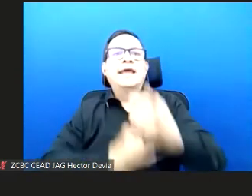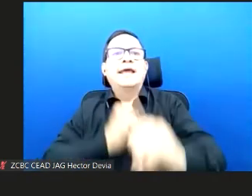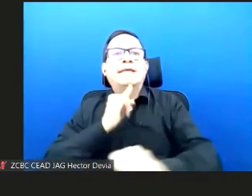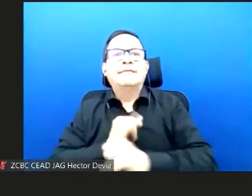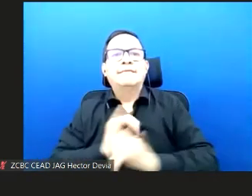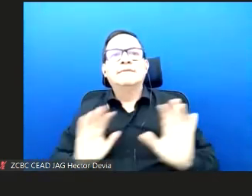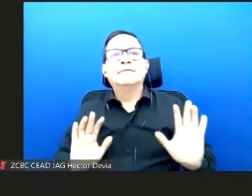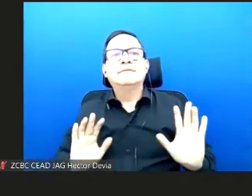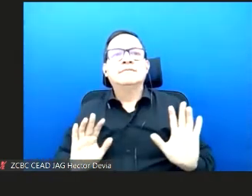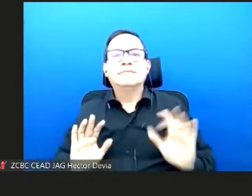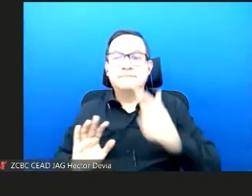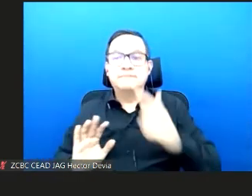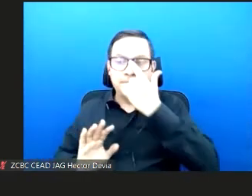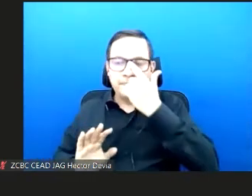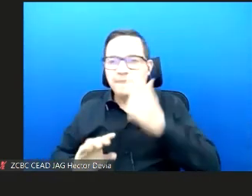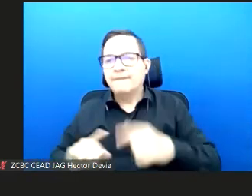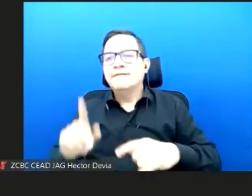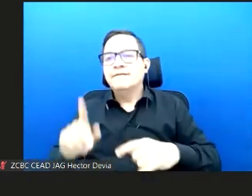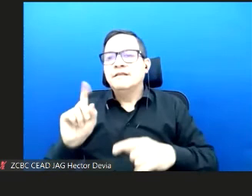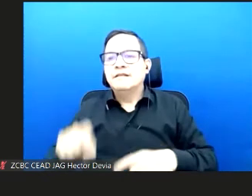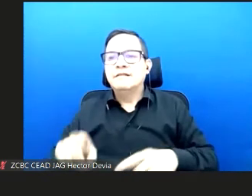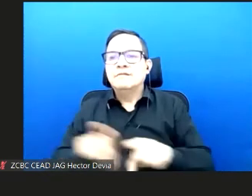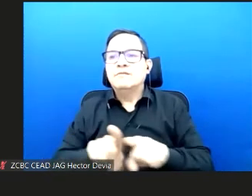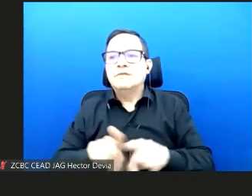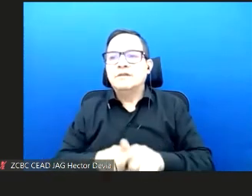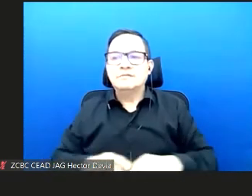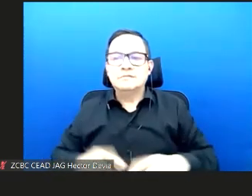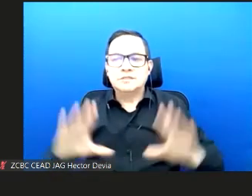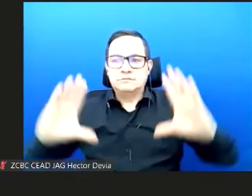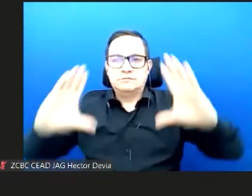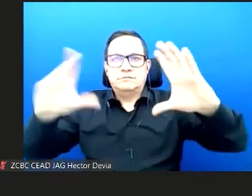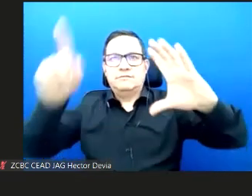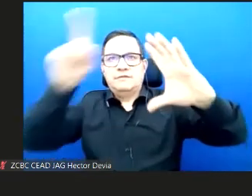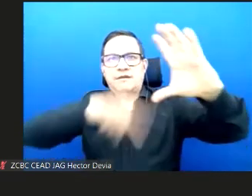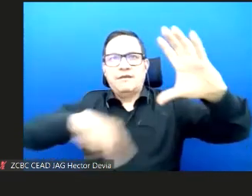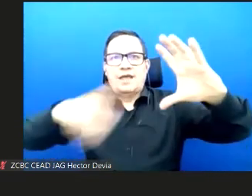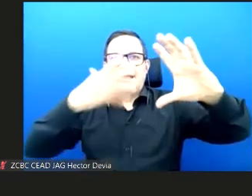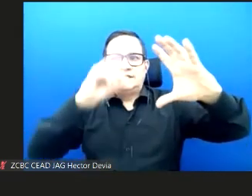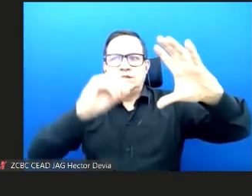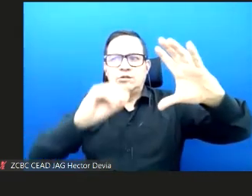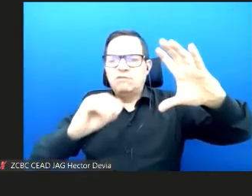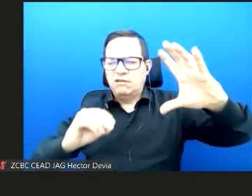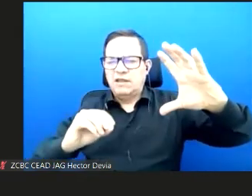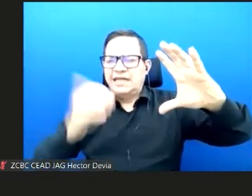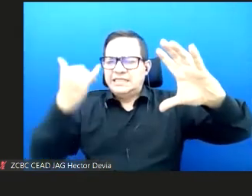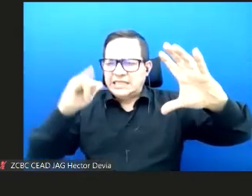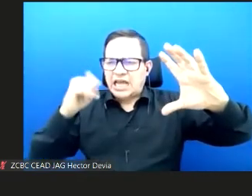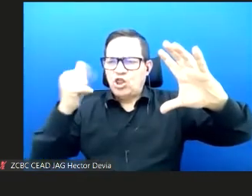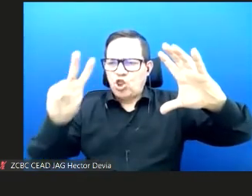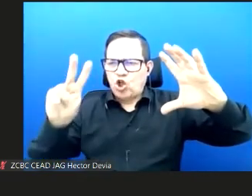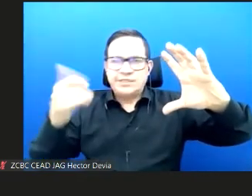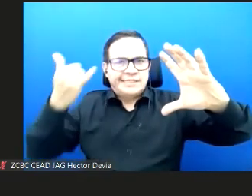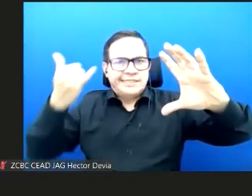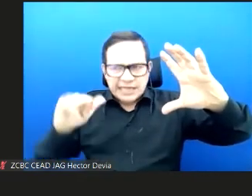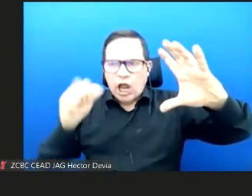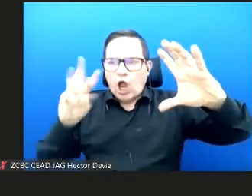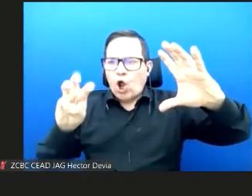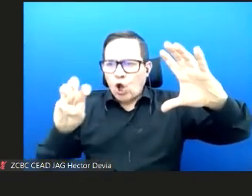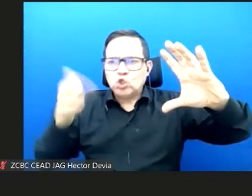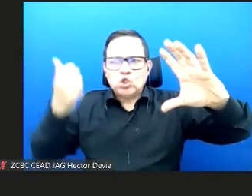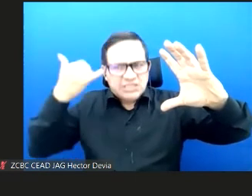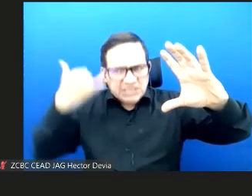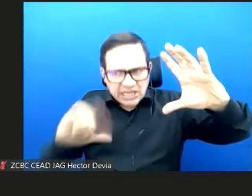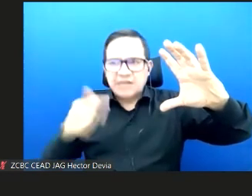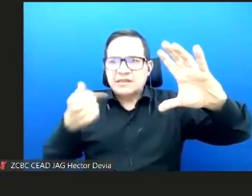cierto? Aquí deberían de haber 50 estudiantes. ¿Cuánto me falta teniendo en cuenta estos datos para que